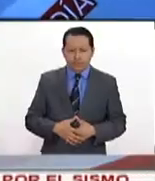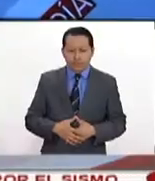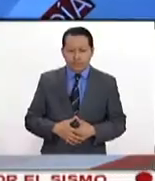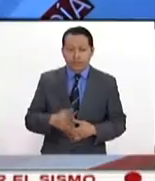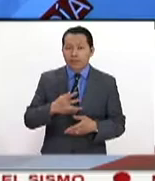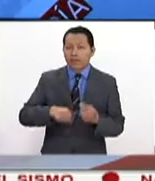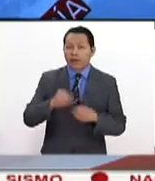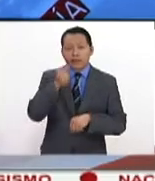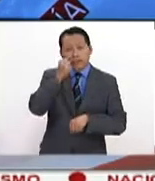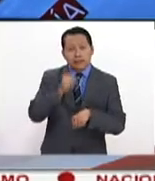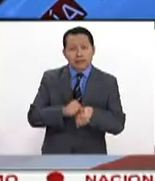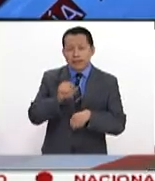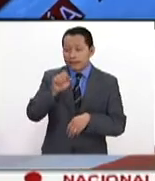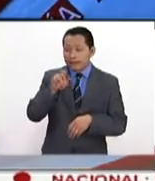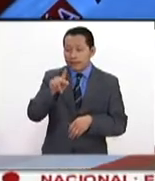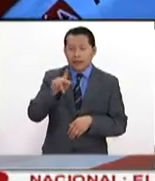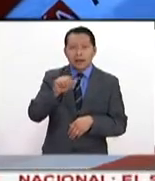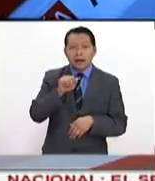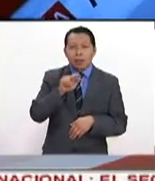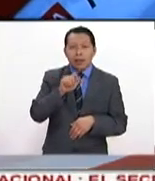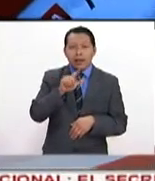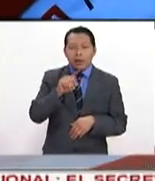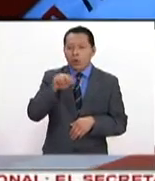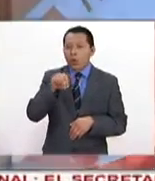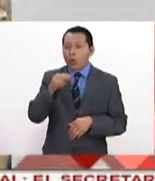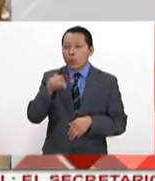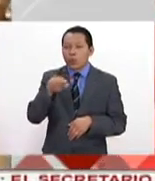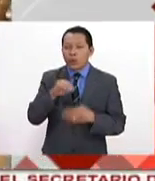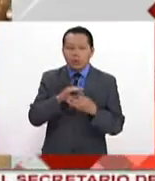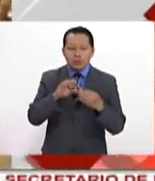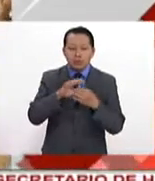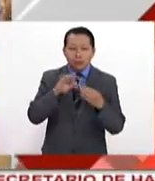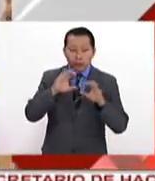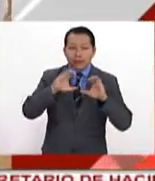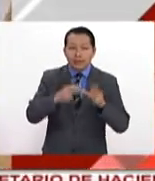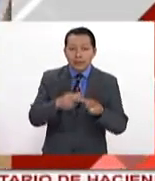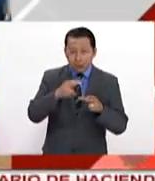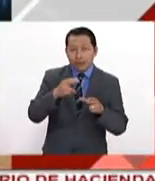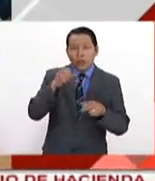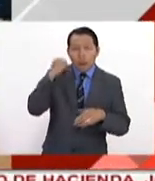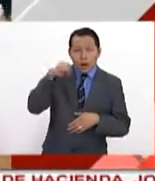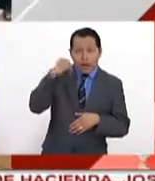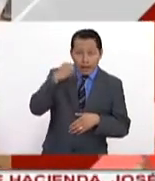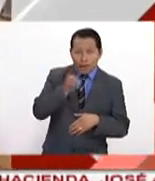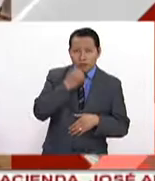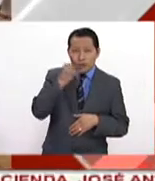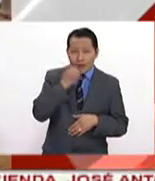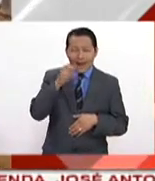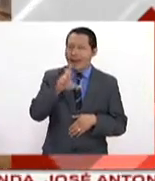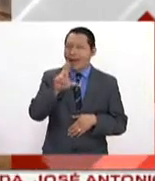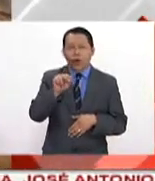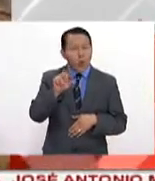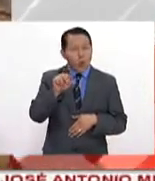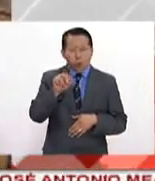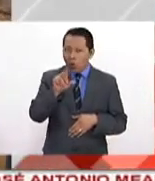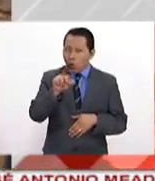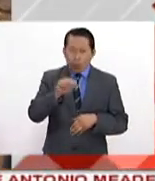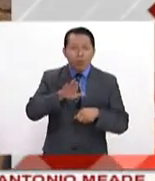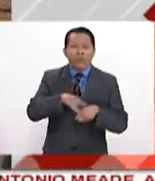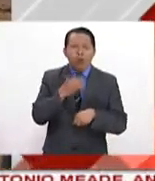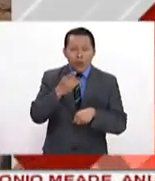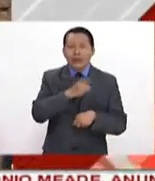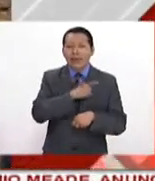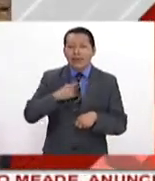Por su parte, el secretario de Educación Pública, Aurelio Nuño, anunció que las clases en Chiapas y Oaxaca no se reanudarán hasta no estar seguros que